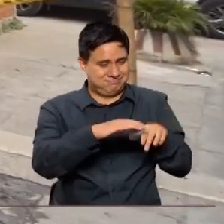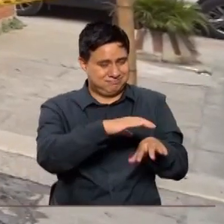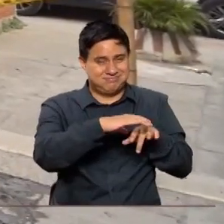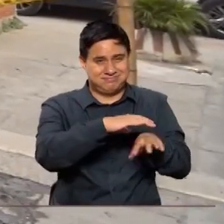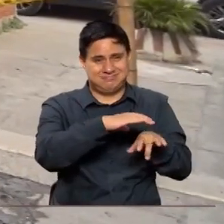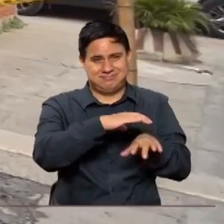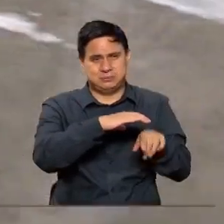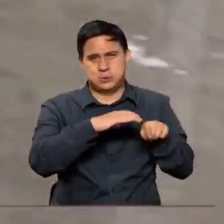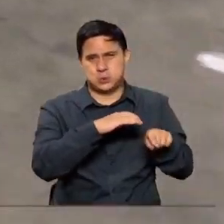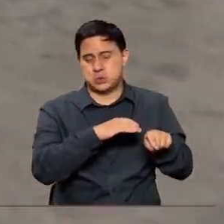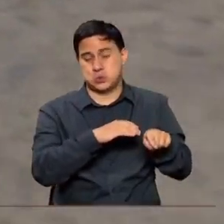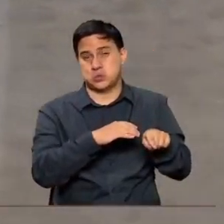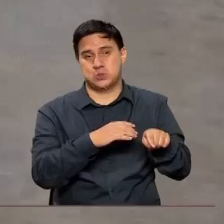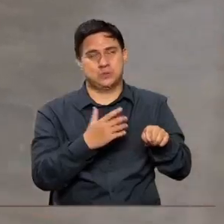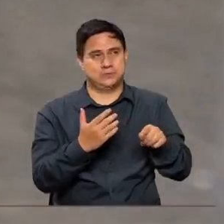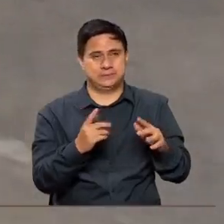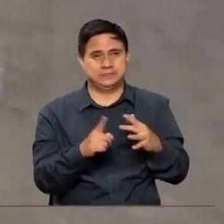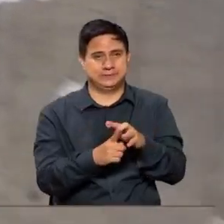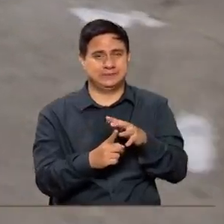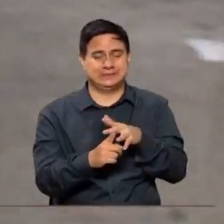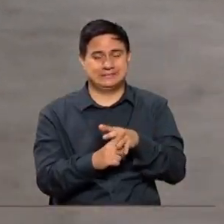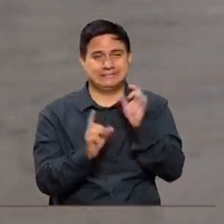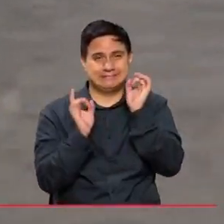bienestar de la comunidad.